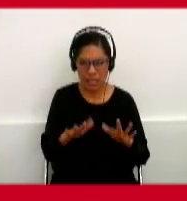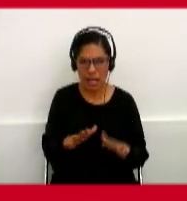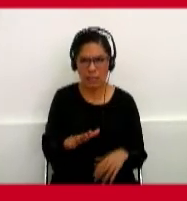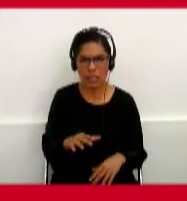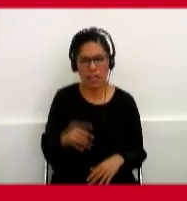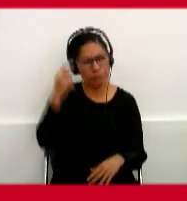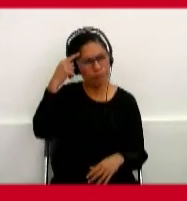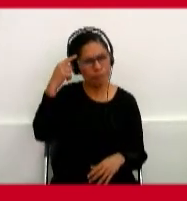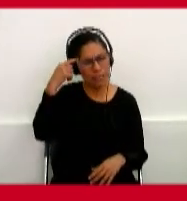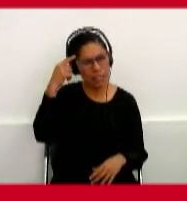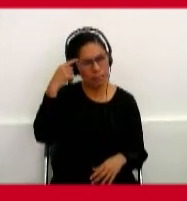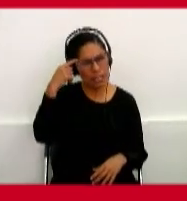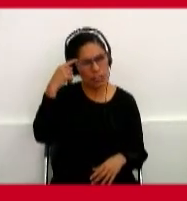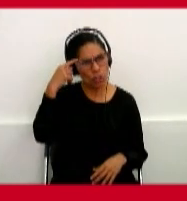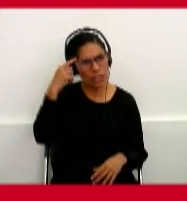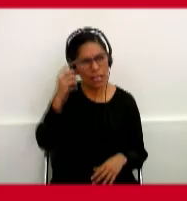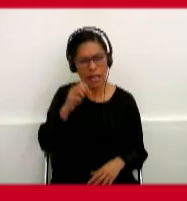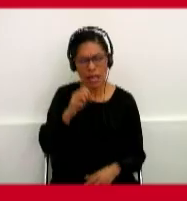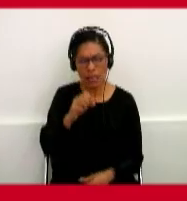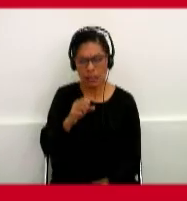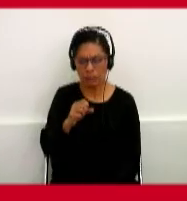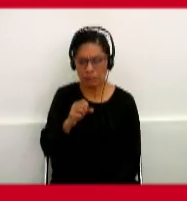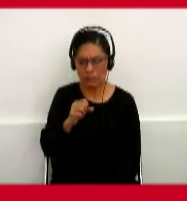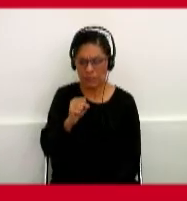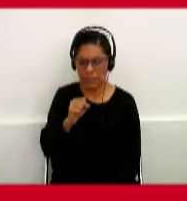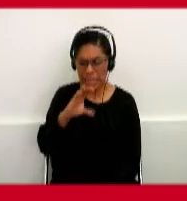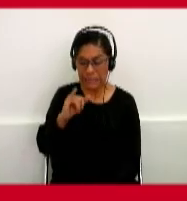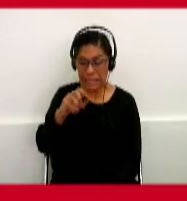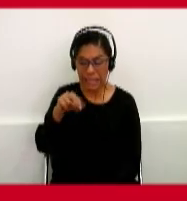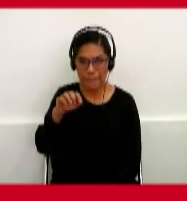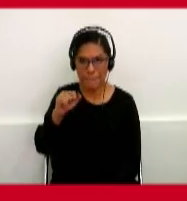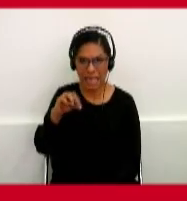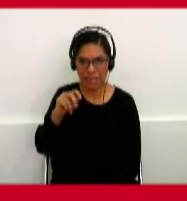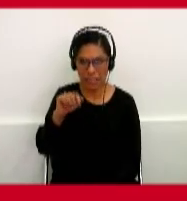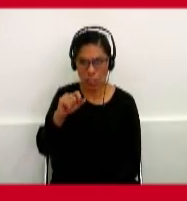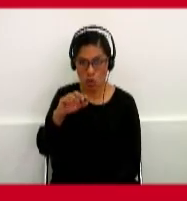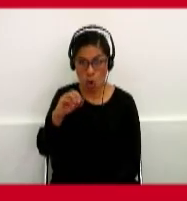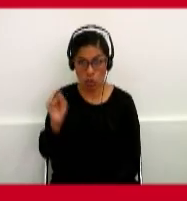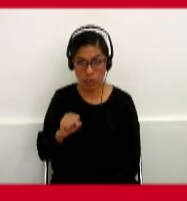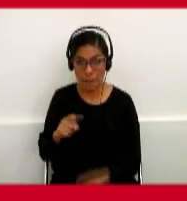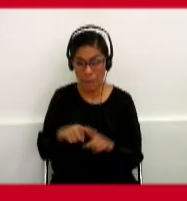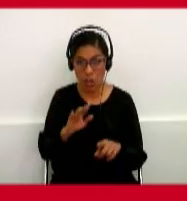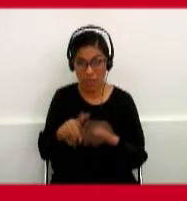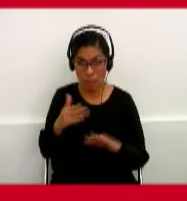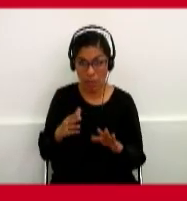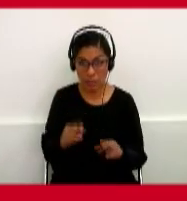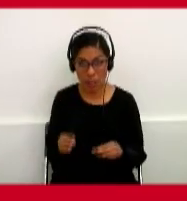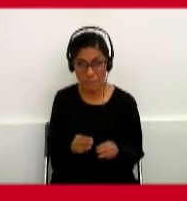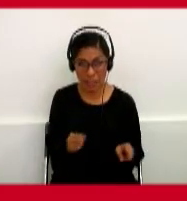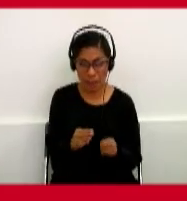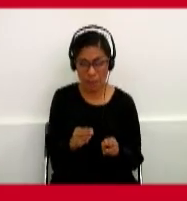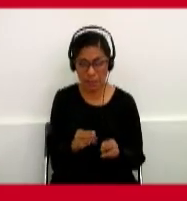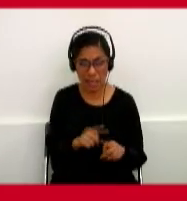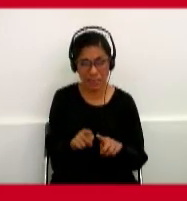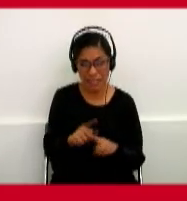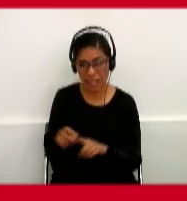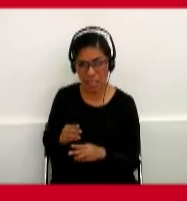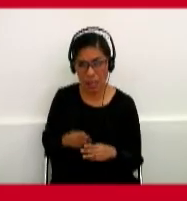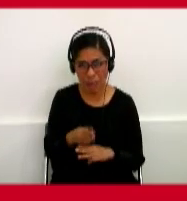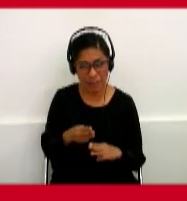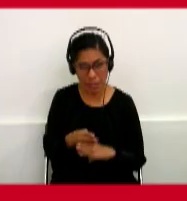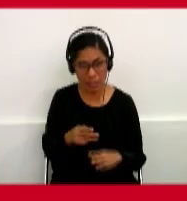cinemáticos, tal cual, criterios, pero no resuelven las ecuaciones. Por ejemplo, en la imagen pueden